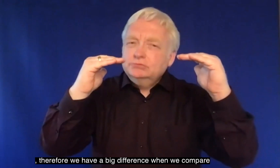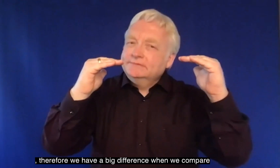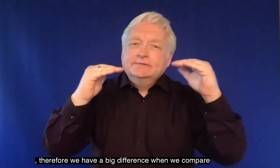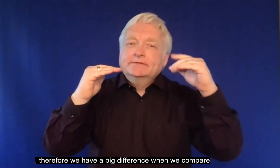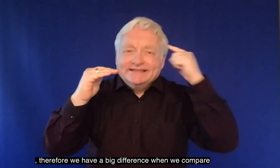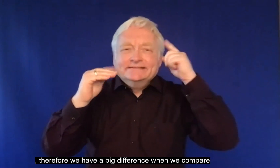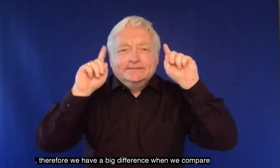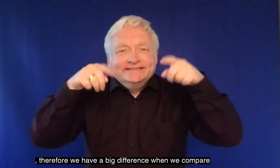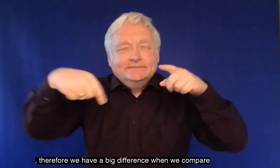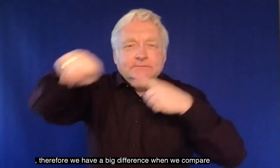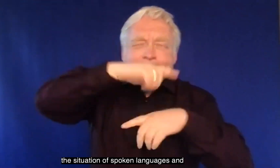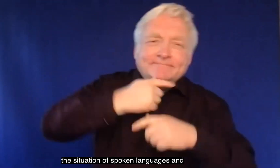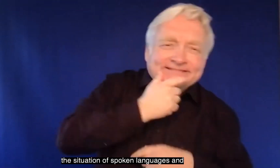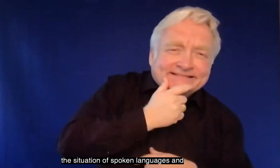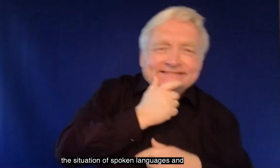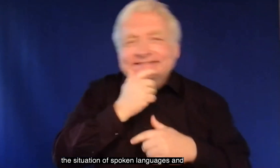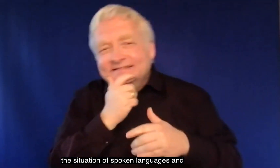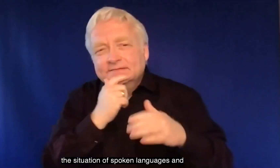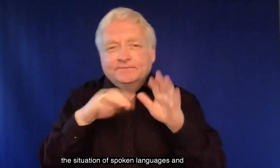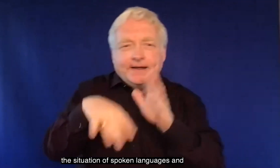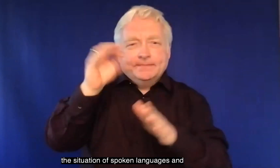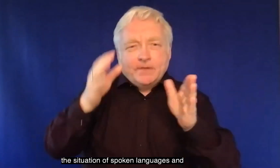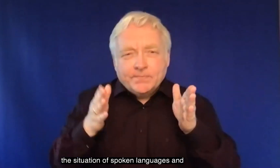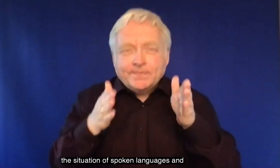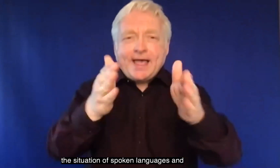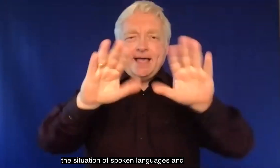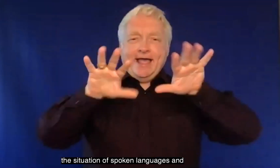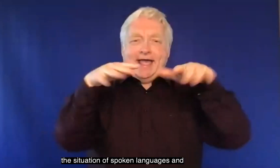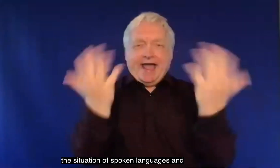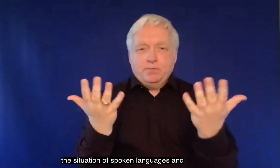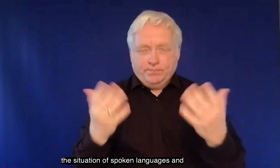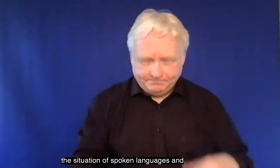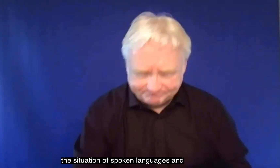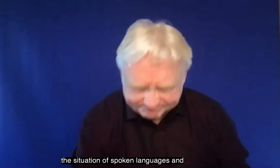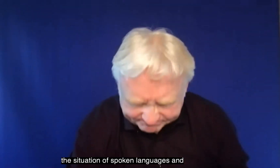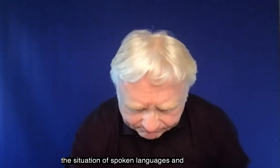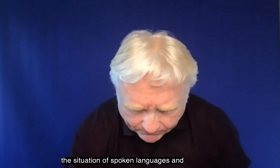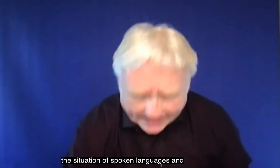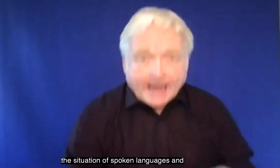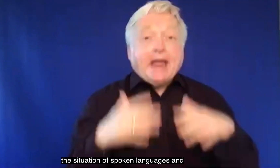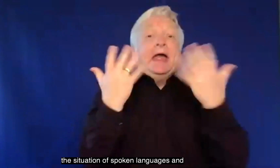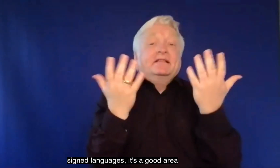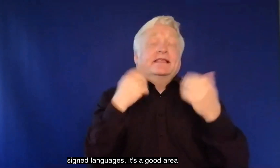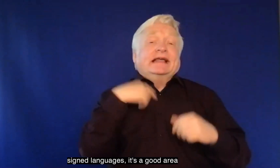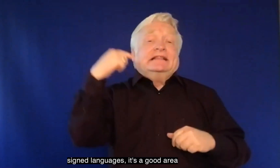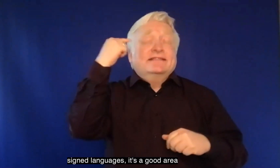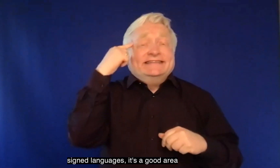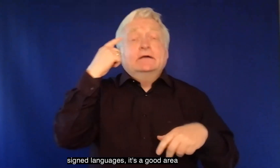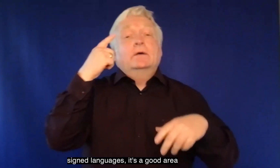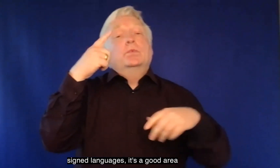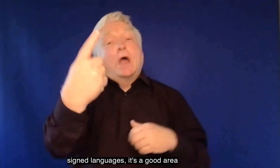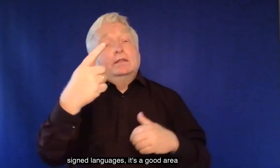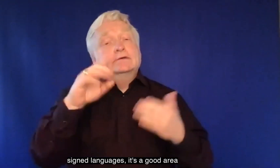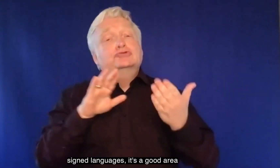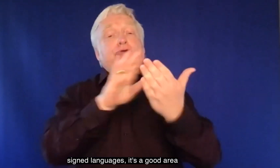lenguas orales. Y nos parece muy interesante un poco tener cierta reflexión y ver cómo podemos afianzar y hacer que esa diversidad de